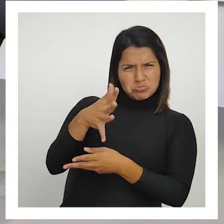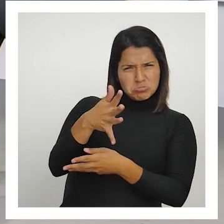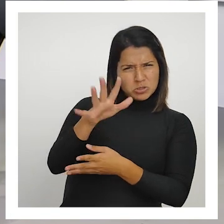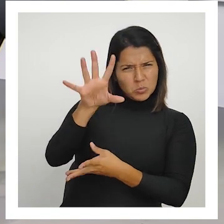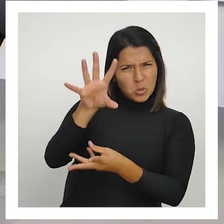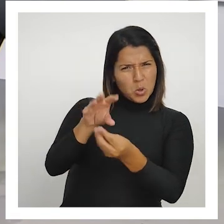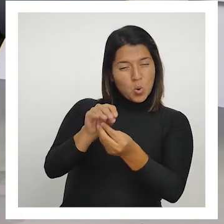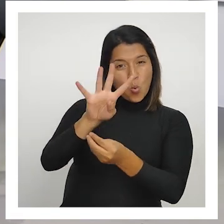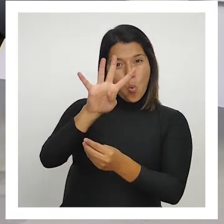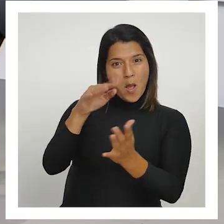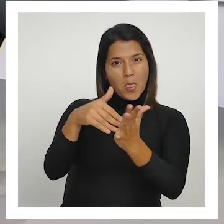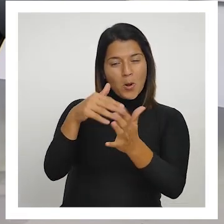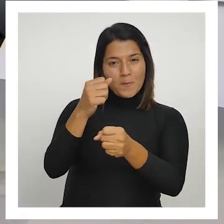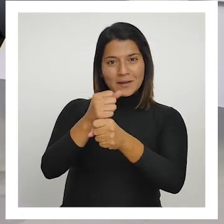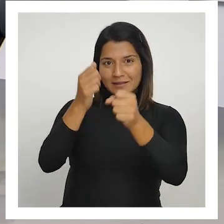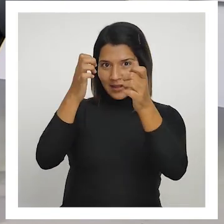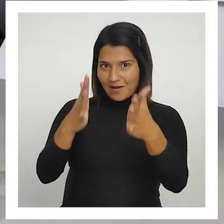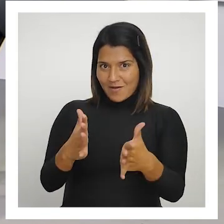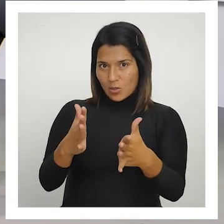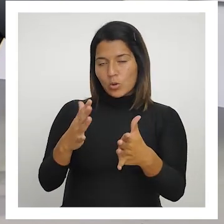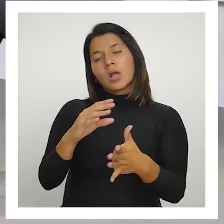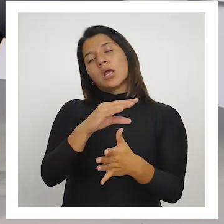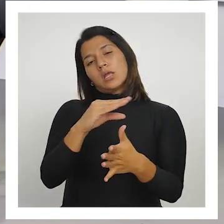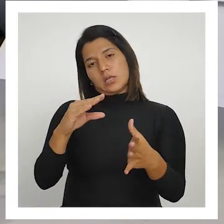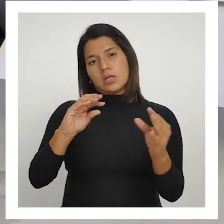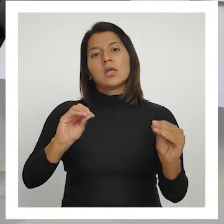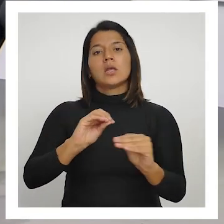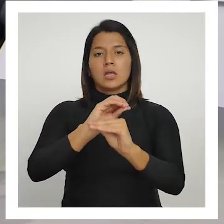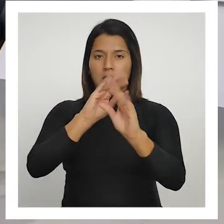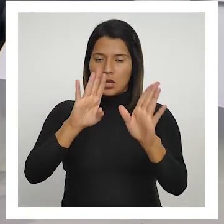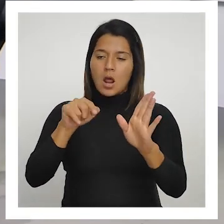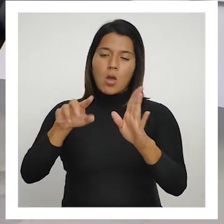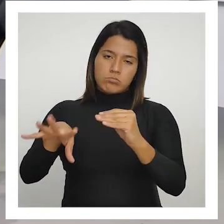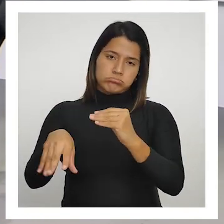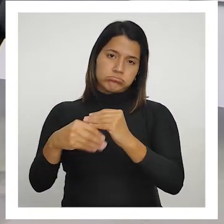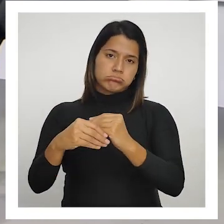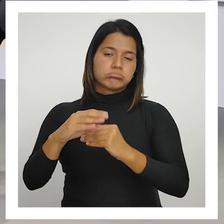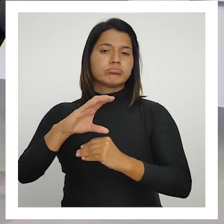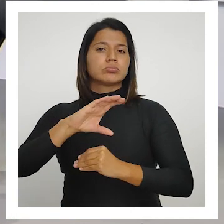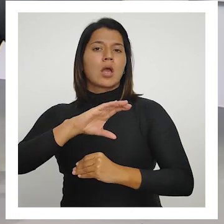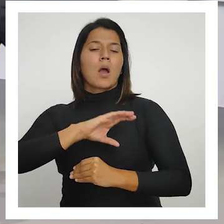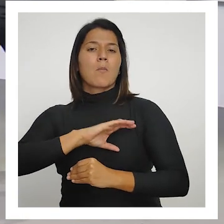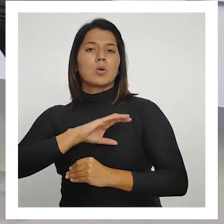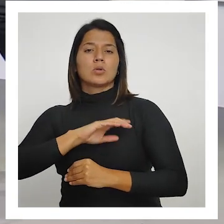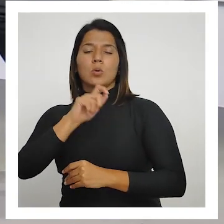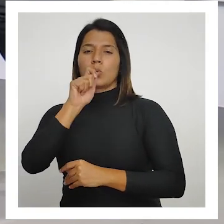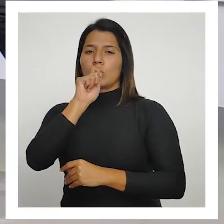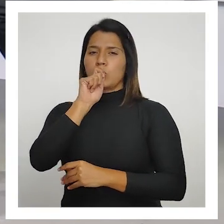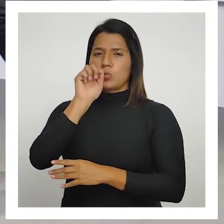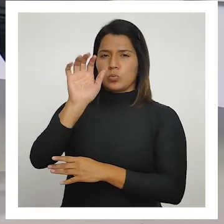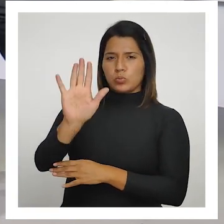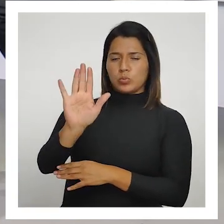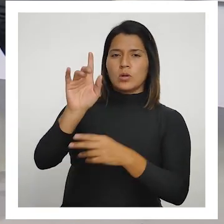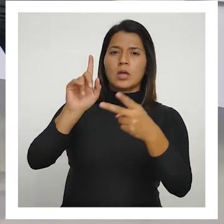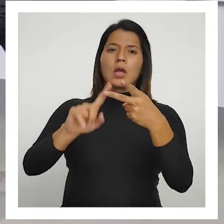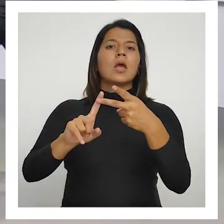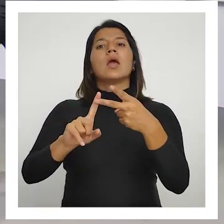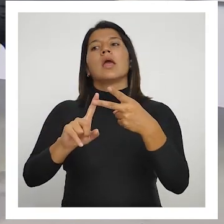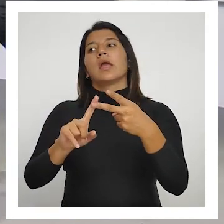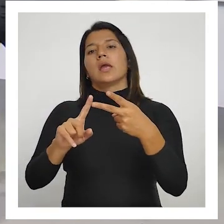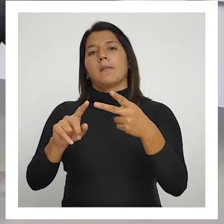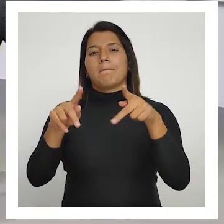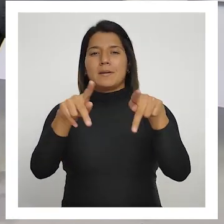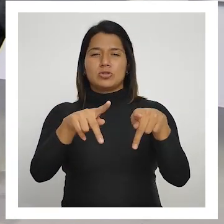4,000 empleados. En ello, pues obviamente contamos también a los oficiales de tránsito, a la gente que maneja todo el tema